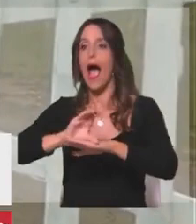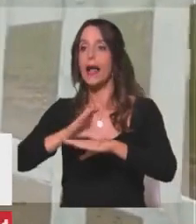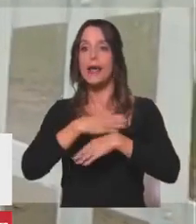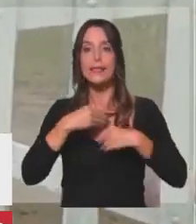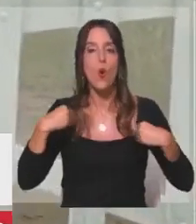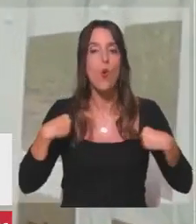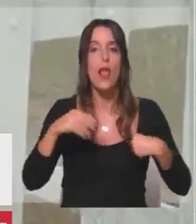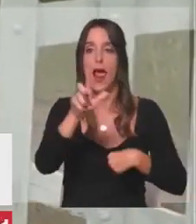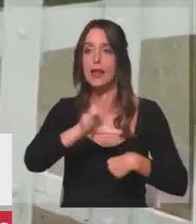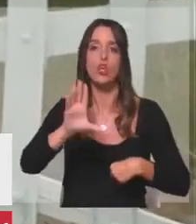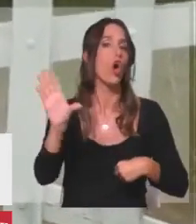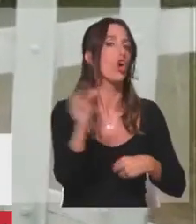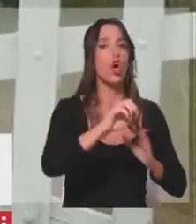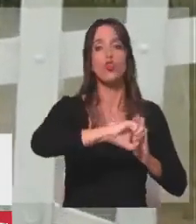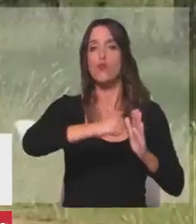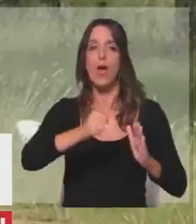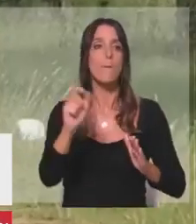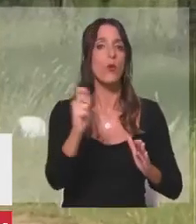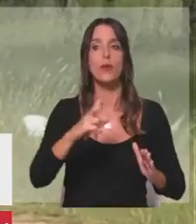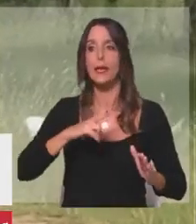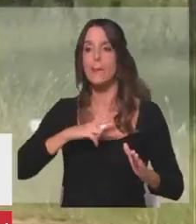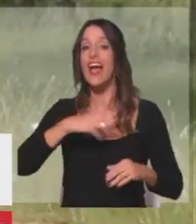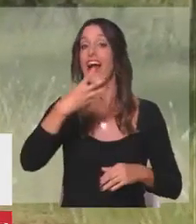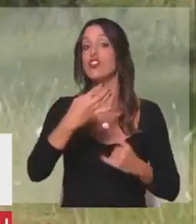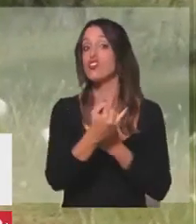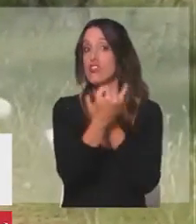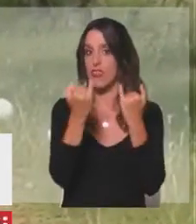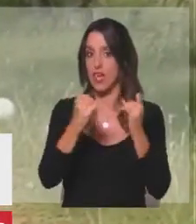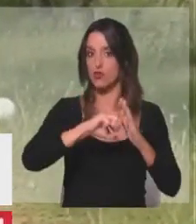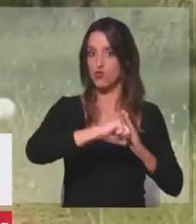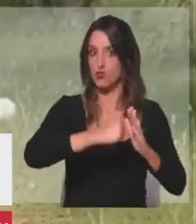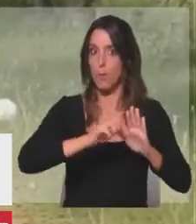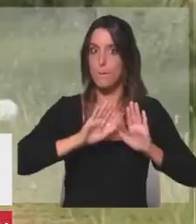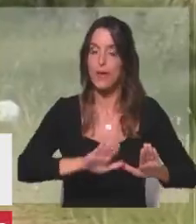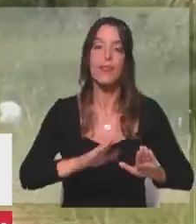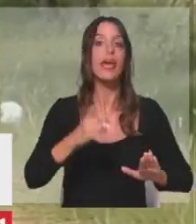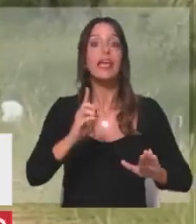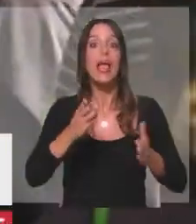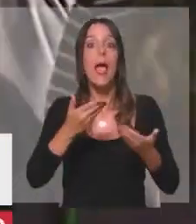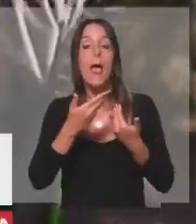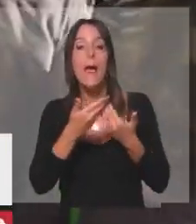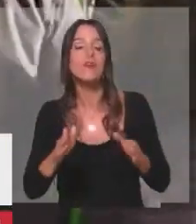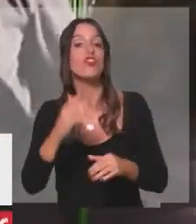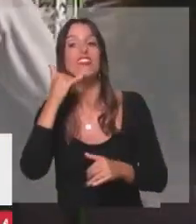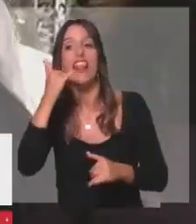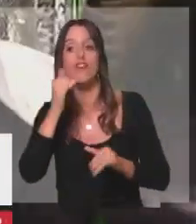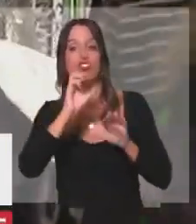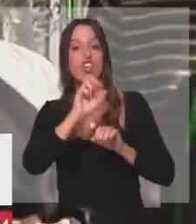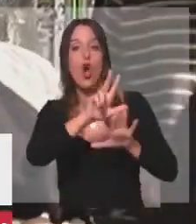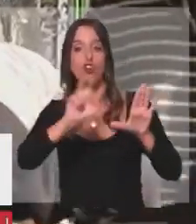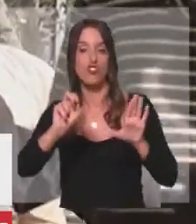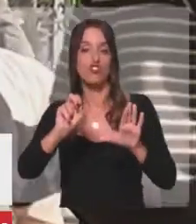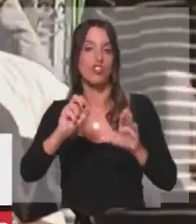niveles de enseñanza, pública y privada, por 14 días. Y se puso en funcionamiento la línea 0800, disponible